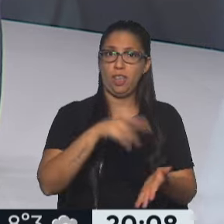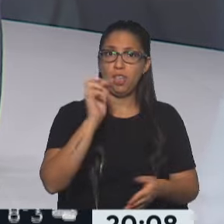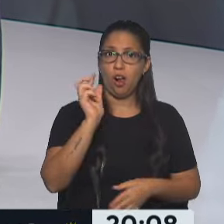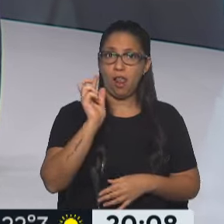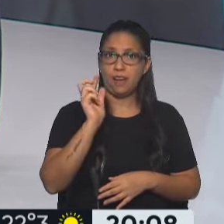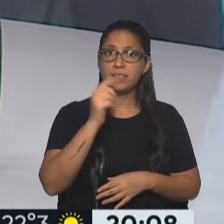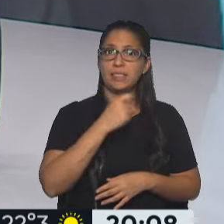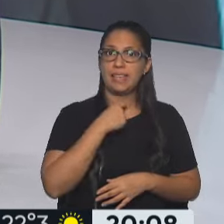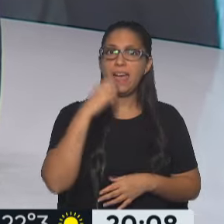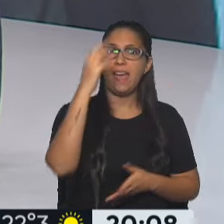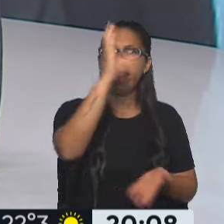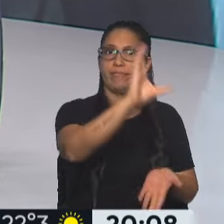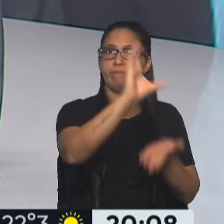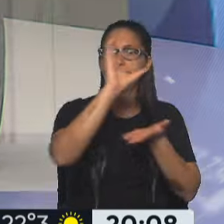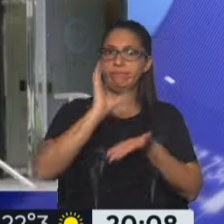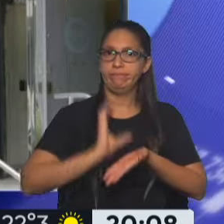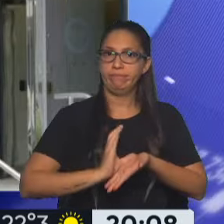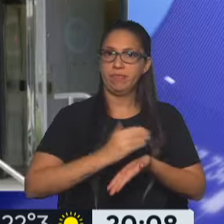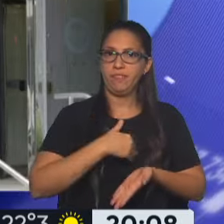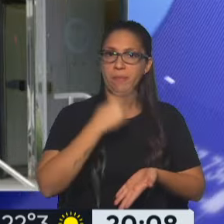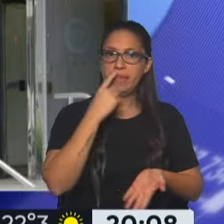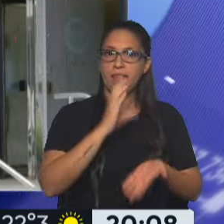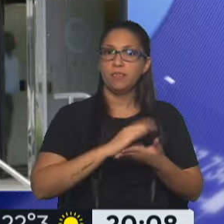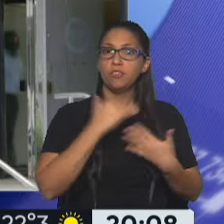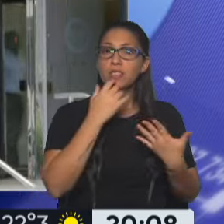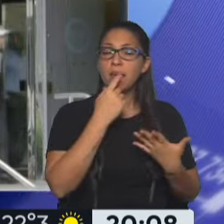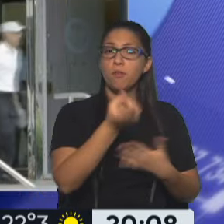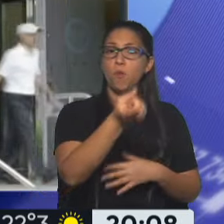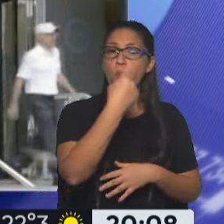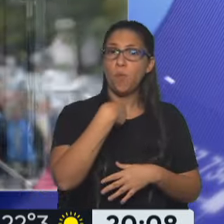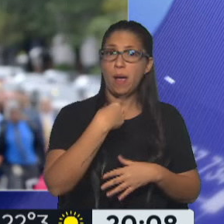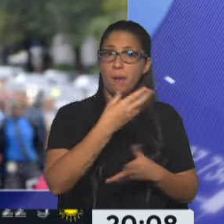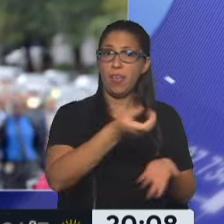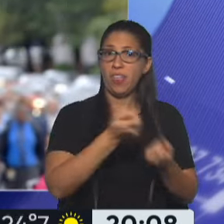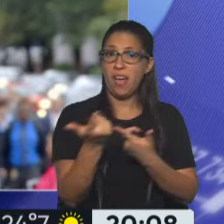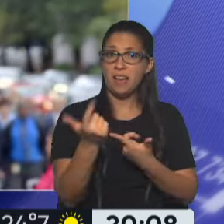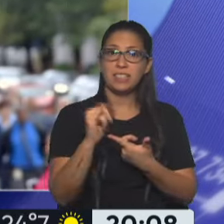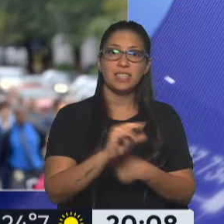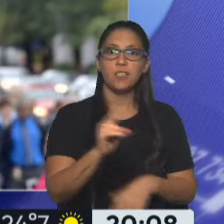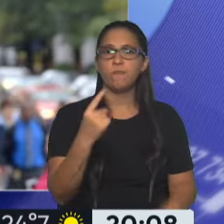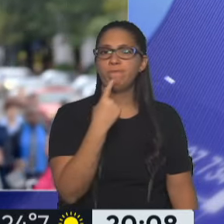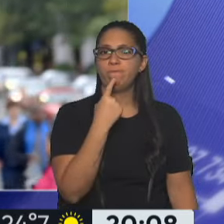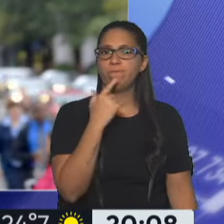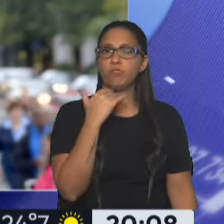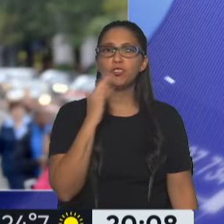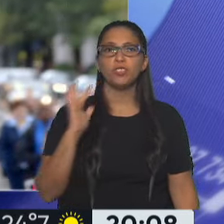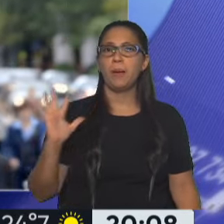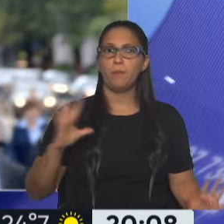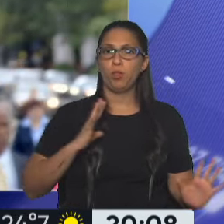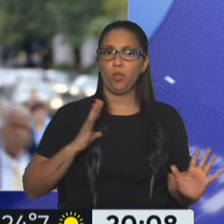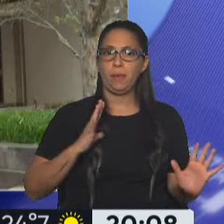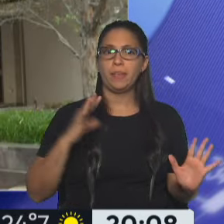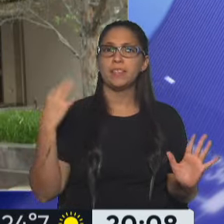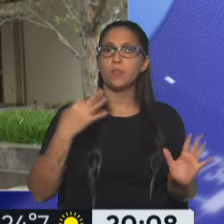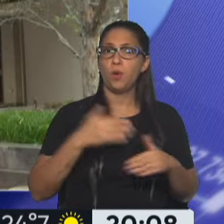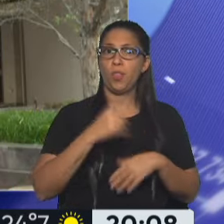buscar el gobierno a los Estados Unidos. No sabemos si vuelven con las manos vacías o no. Seguramente vamos a tener más definiciones al respecto en